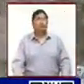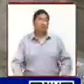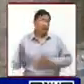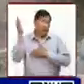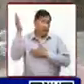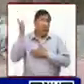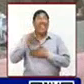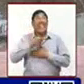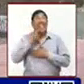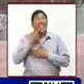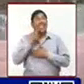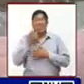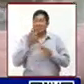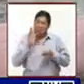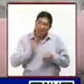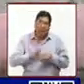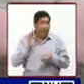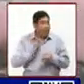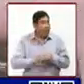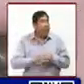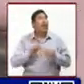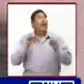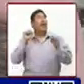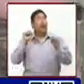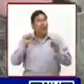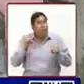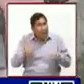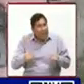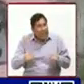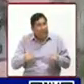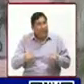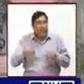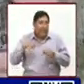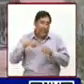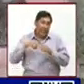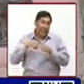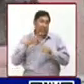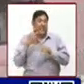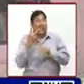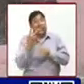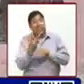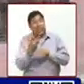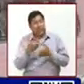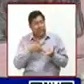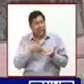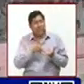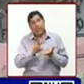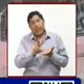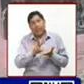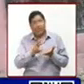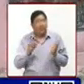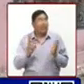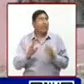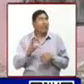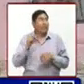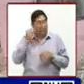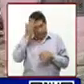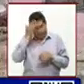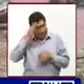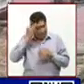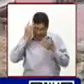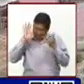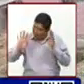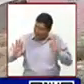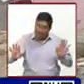Letreros que anticipan o por lo menos advierten que pueda haber una caída. De seguro letreros que no son muy tomados en cuenta, porque